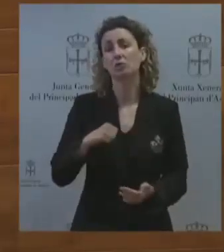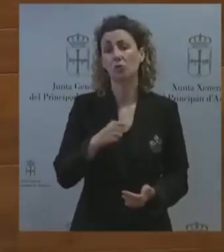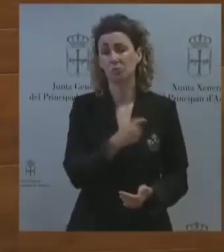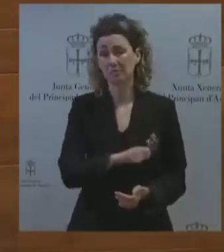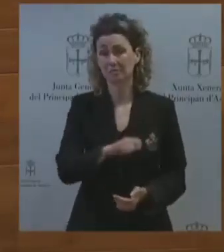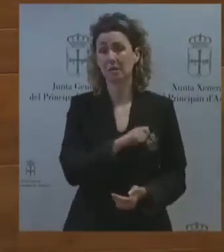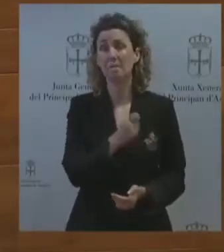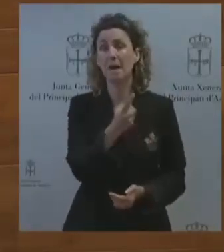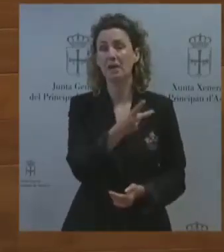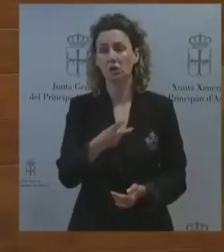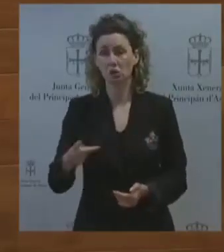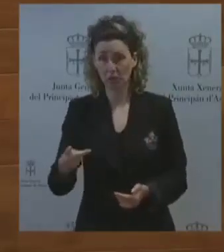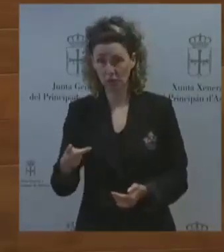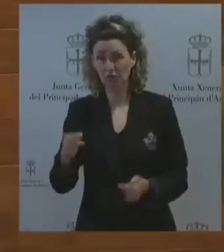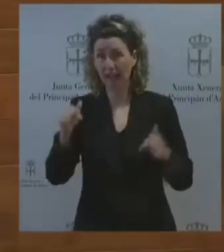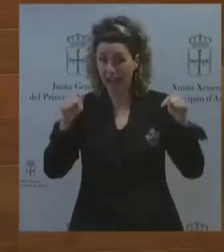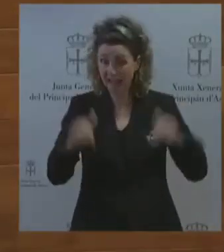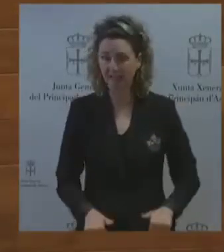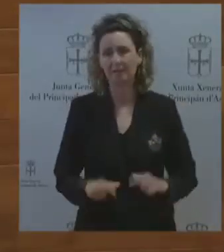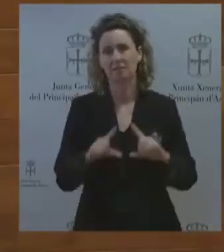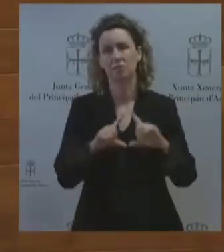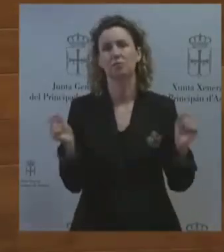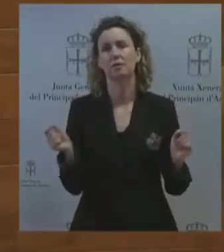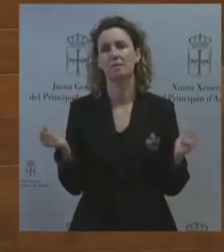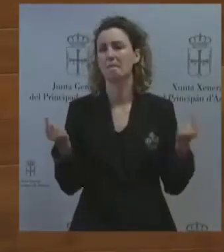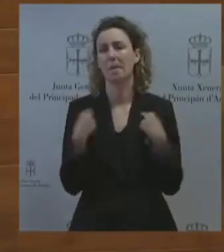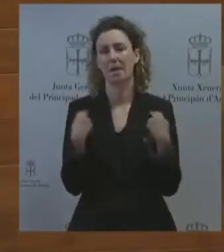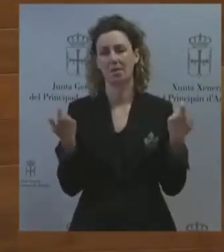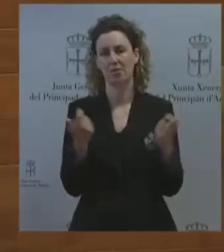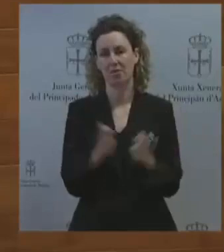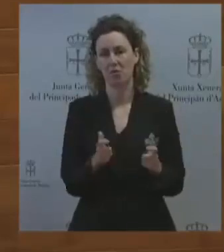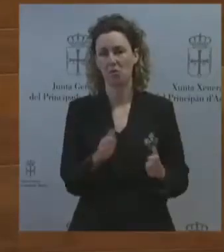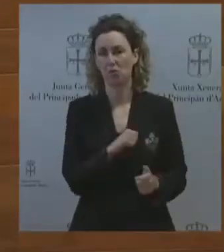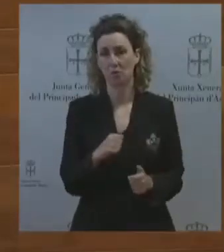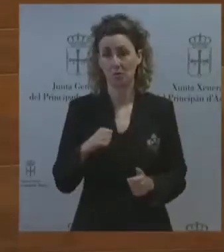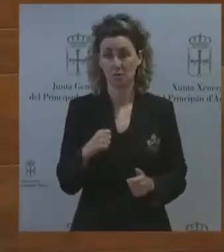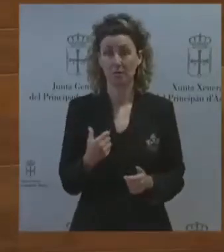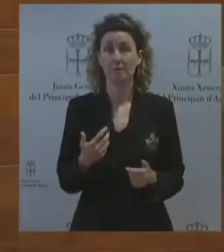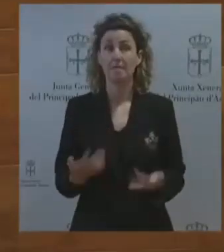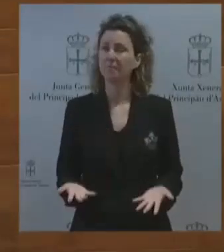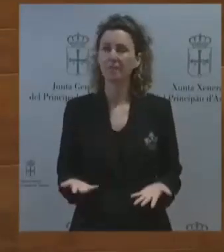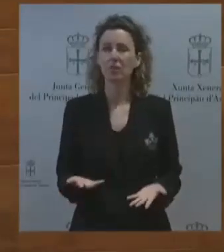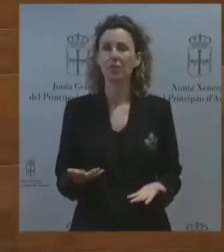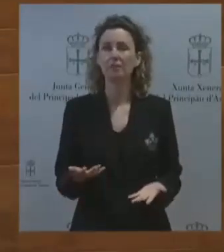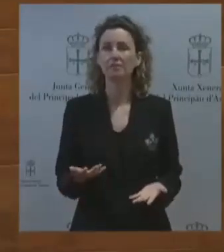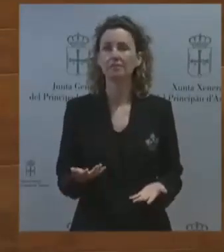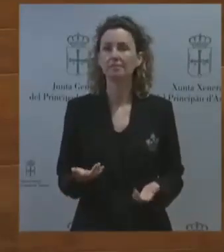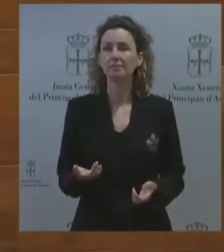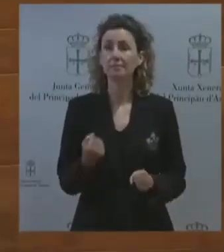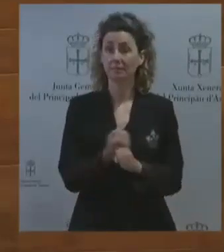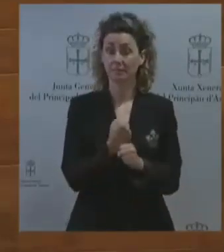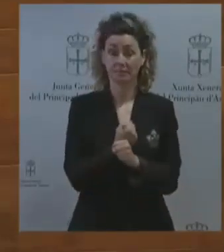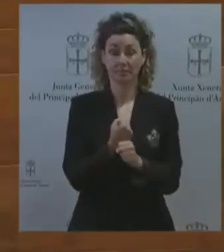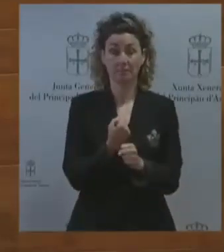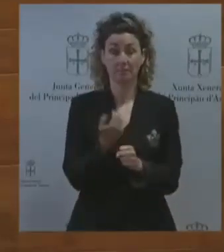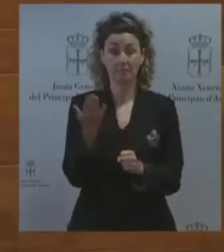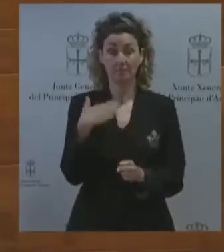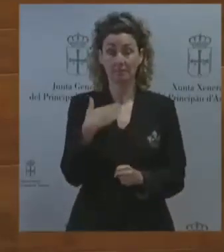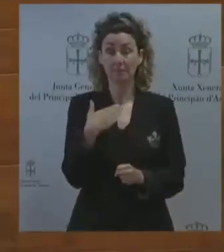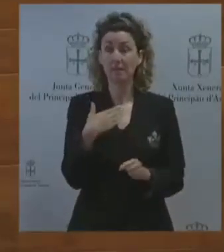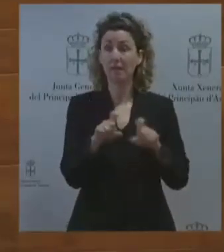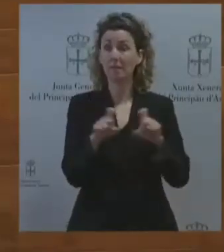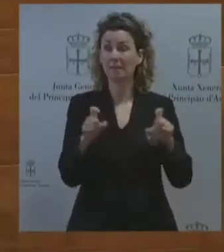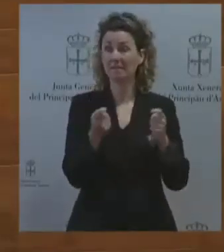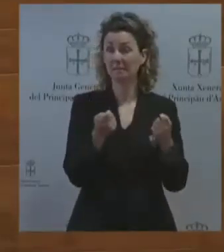nuestra región. Y, señor Barbón, no hay empleo porque cada vez hay menos empresas y autónomos. Y cada vez hay menos empresas y autónomos porque